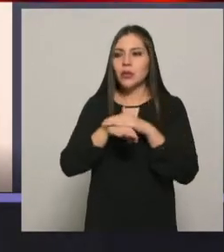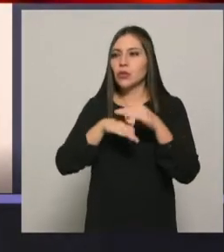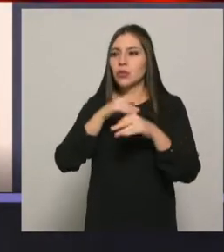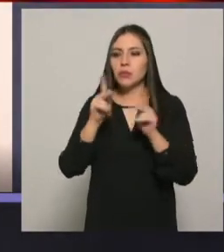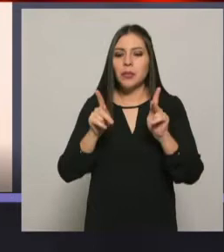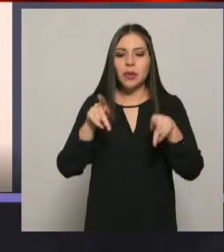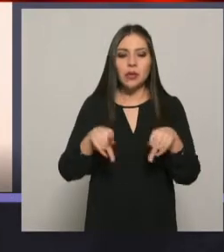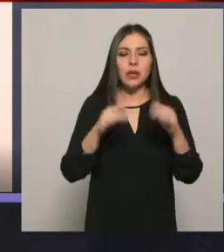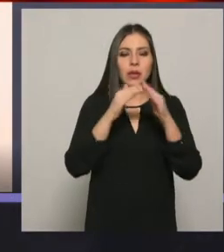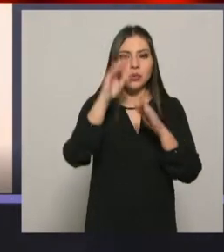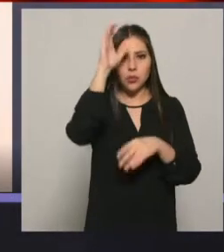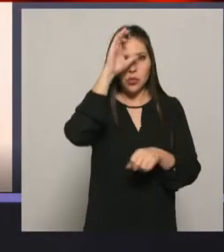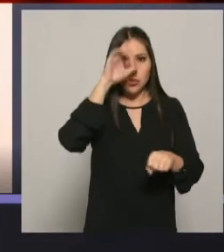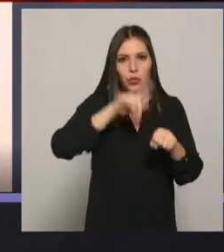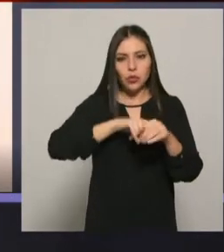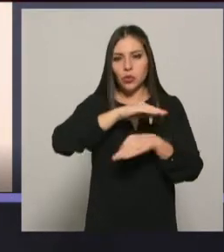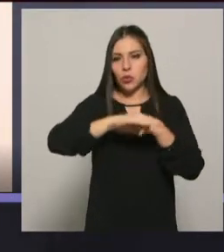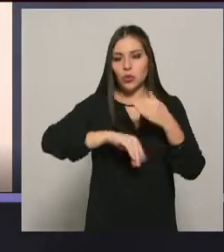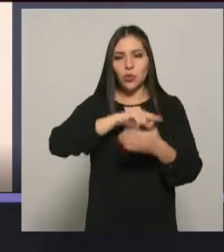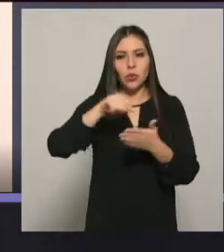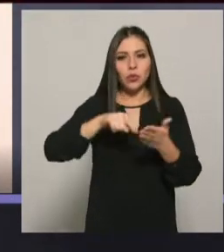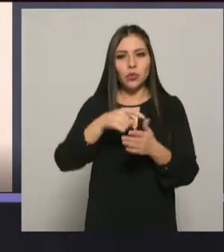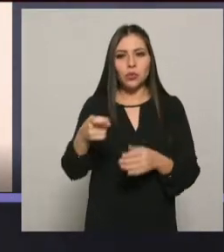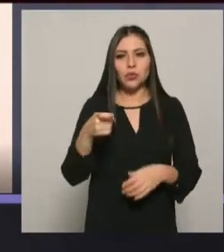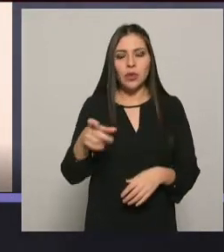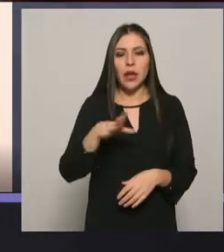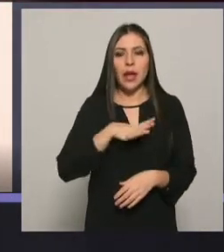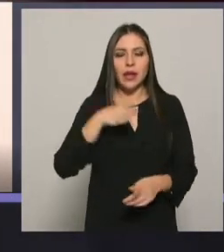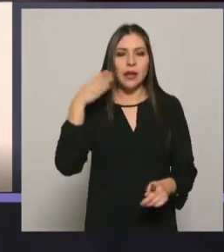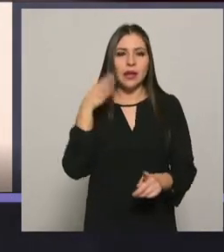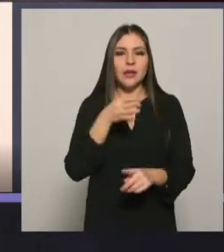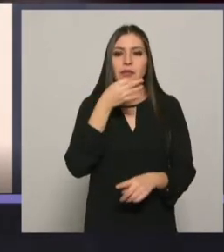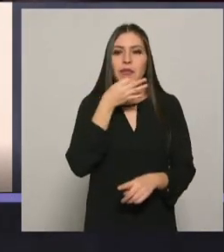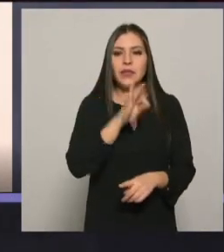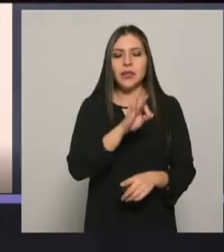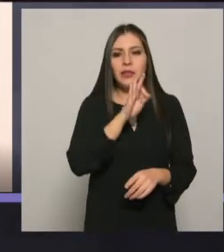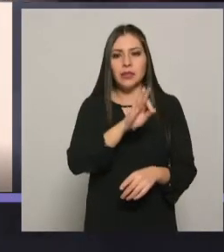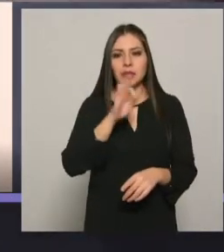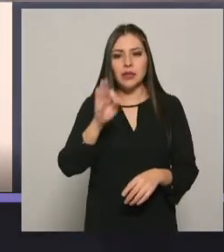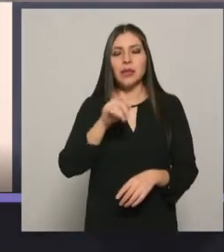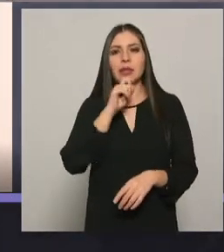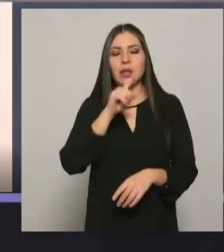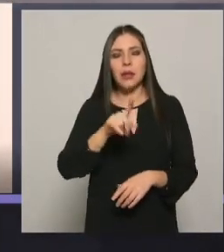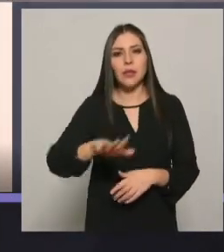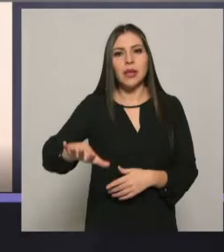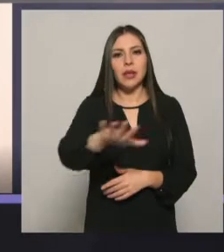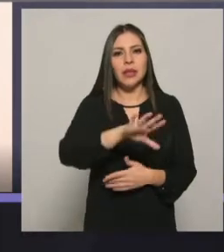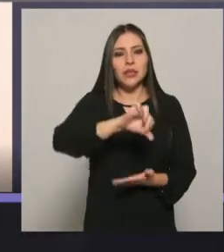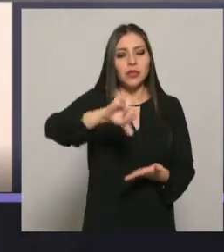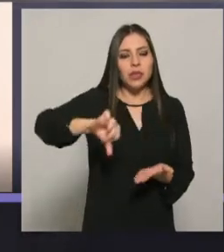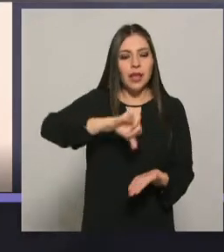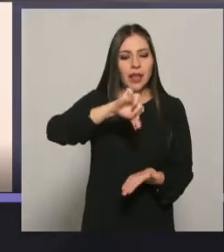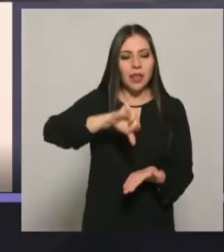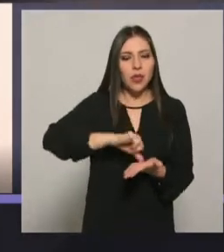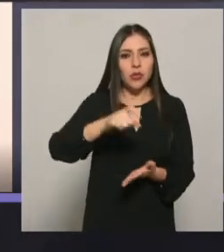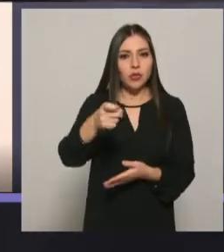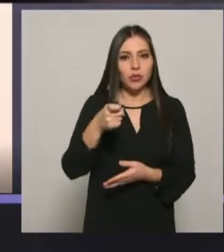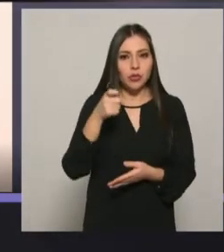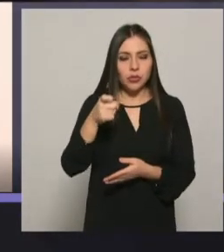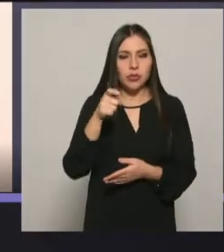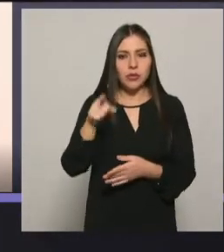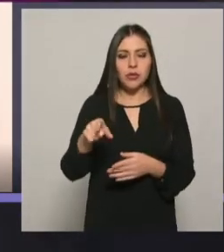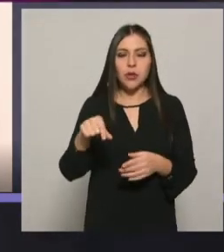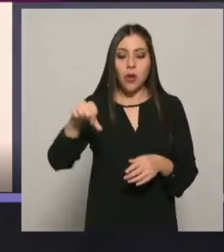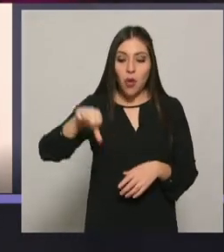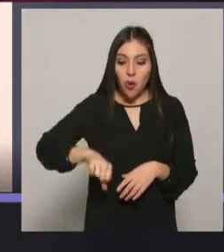panteones, como te decía, en todos los rincones de Xochimilco hay esta festividad, y en el centro de Xochimilco el día de hoy se inaugura la mega